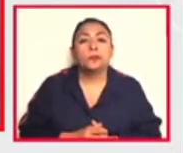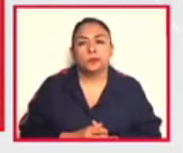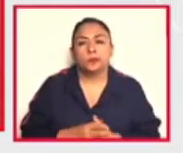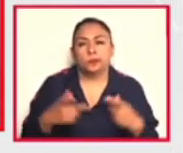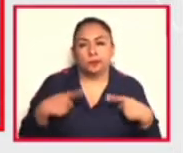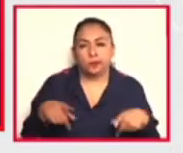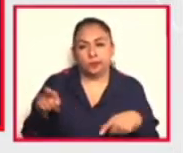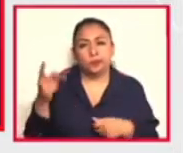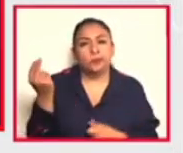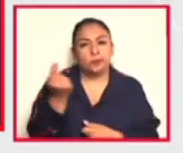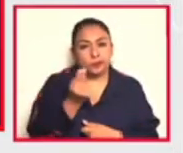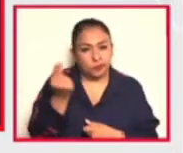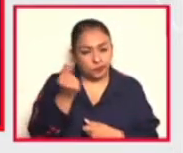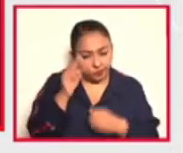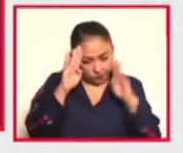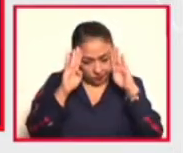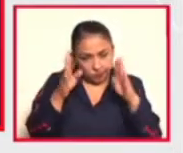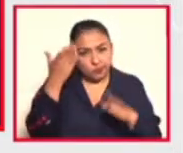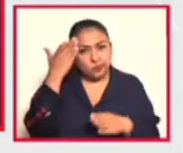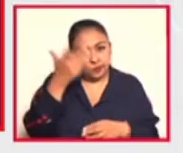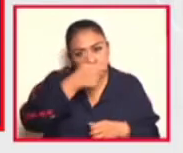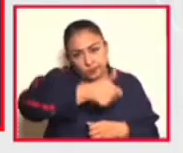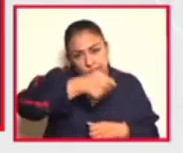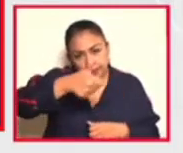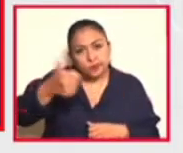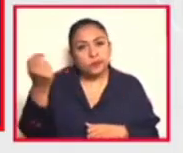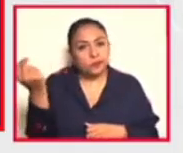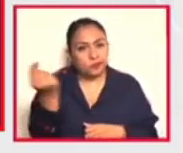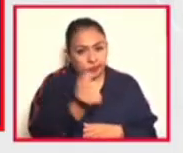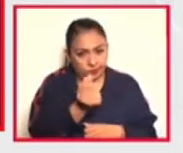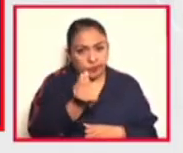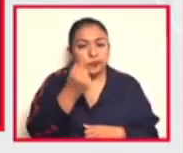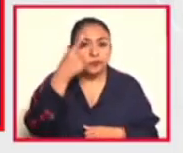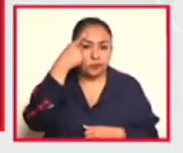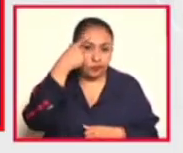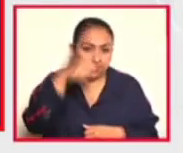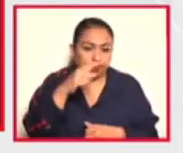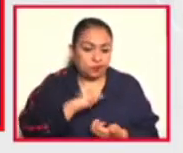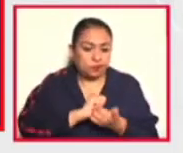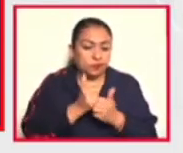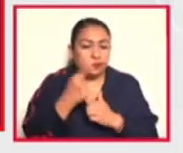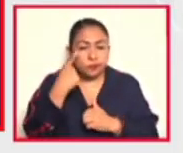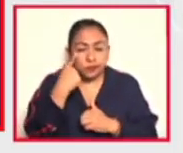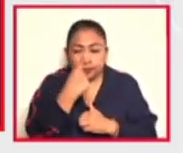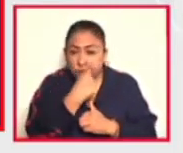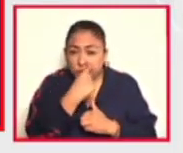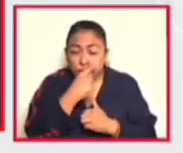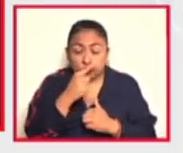necesariamente tiene que dedicarle más tiempo a cada pieza para adaptar su vista, entonces